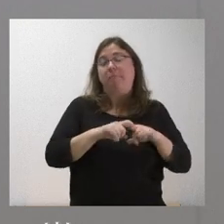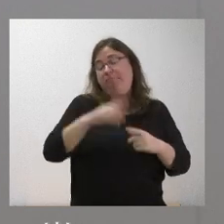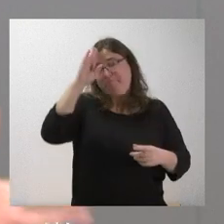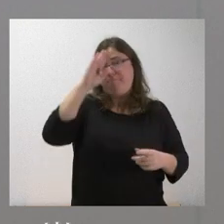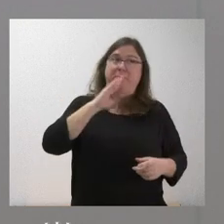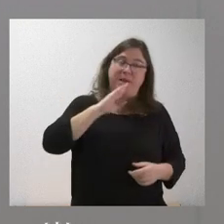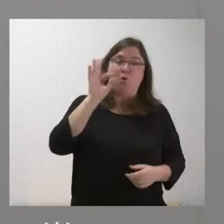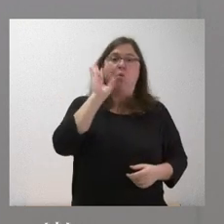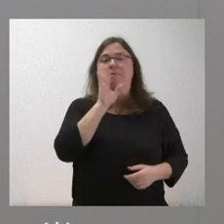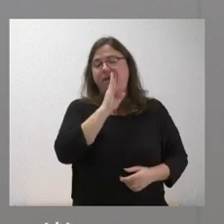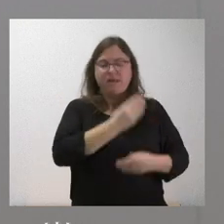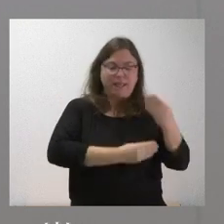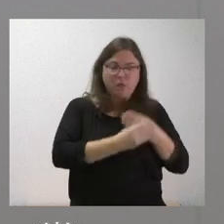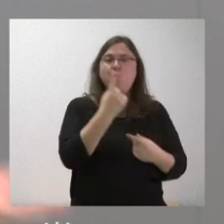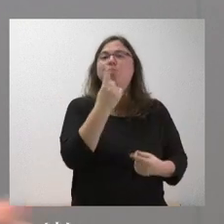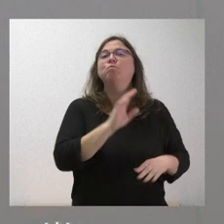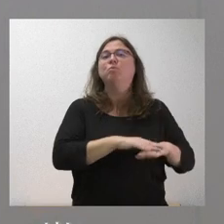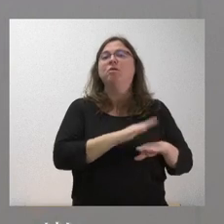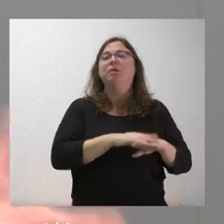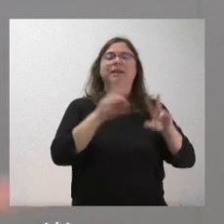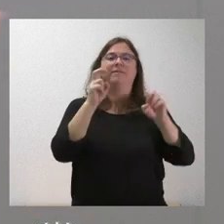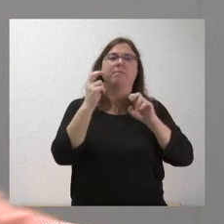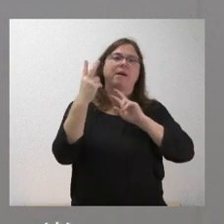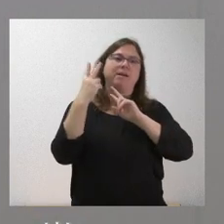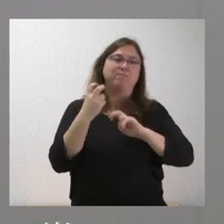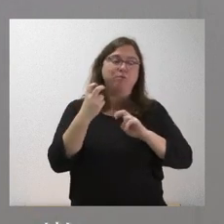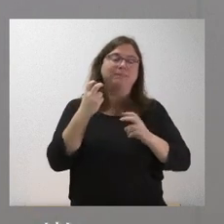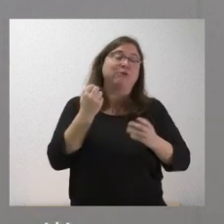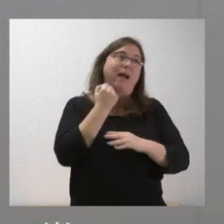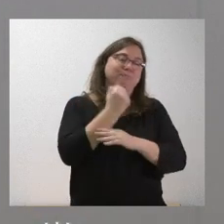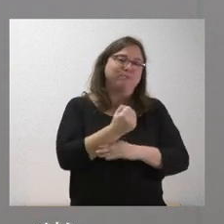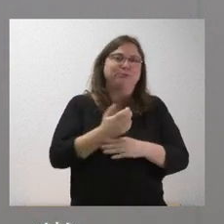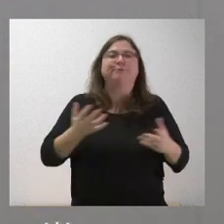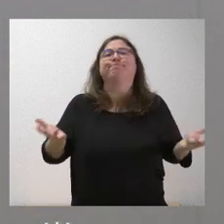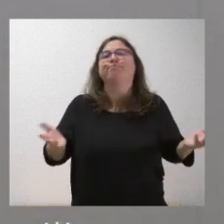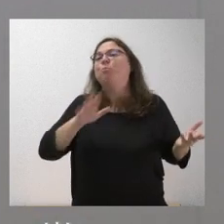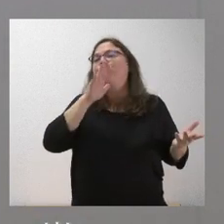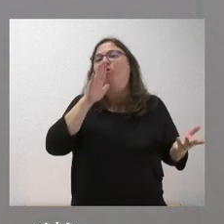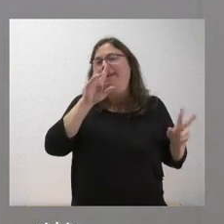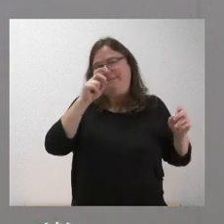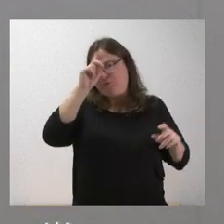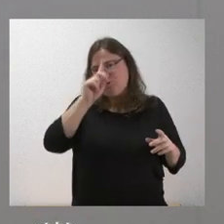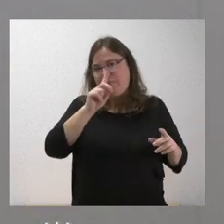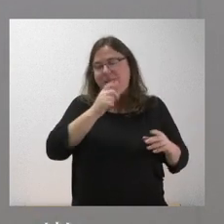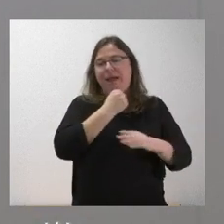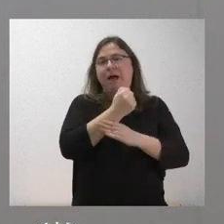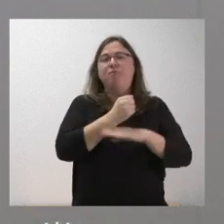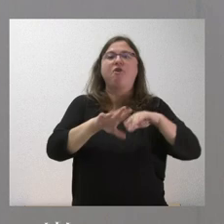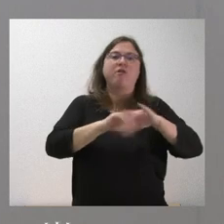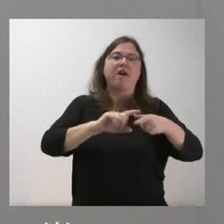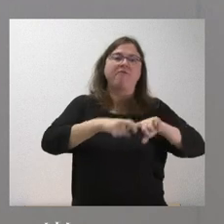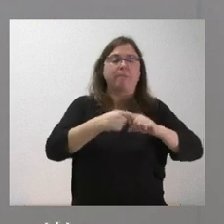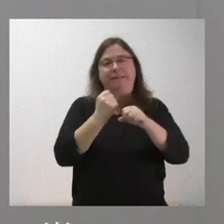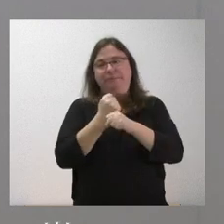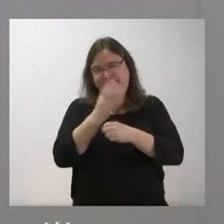es complicado el tema tributario la bajada de impuestos los apoyos a la conciliación de la vida laboral y familiar contribuyen a